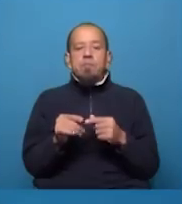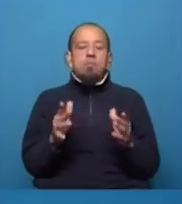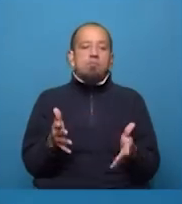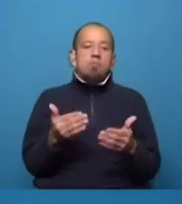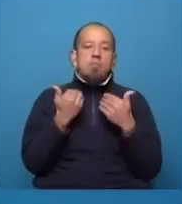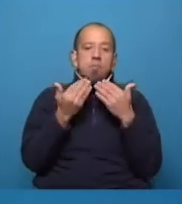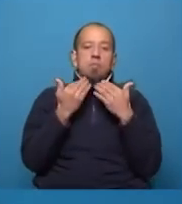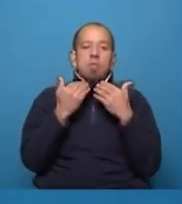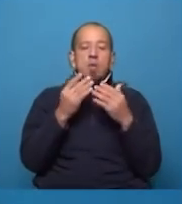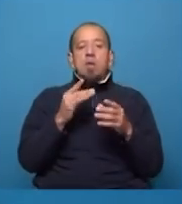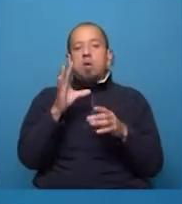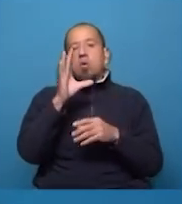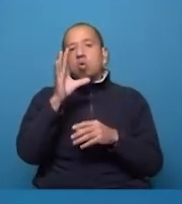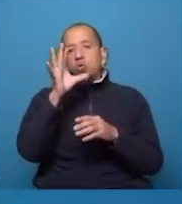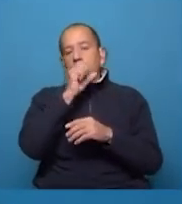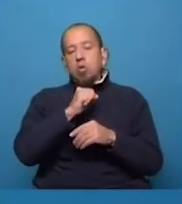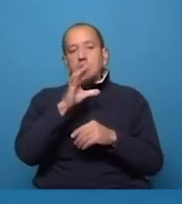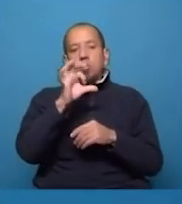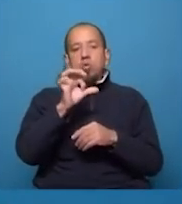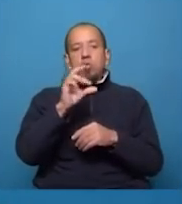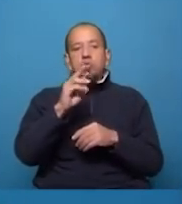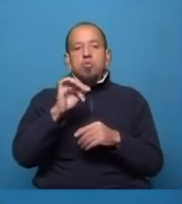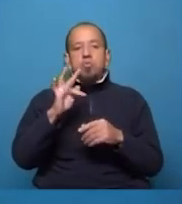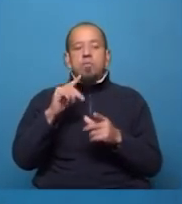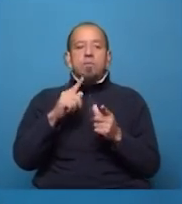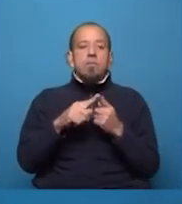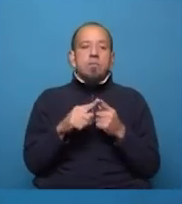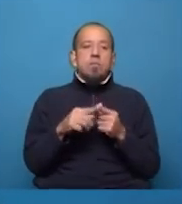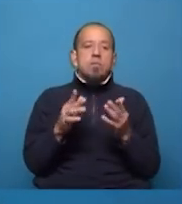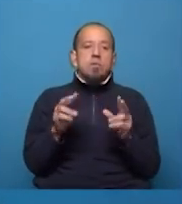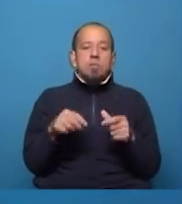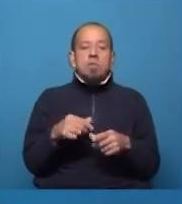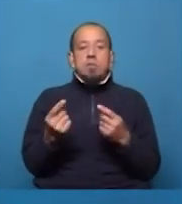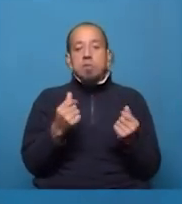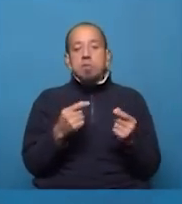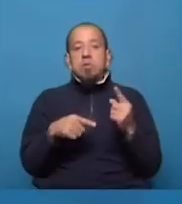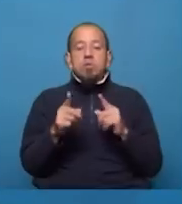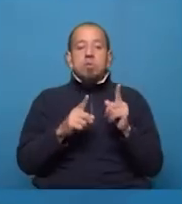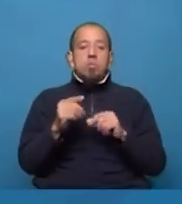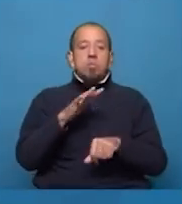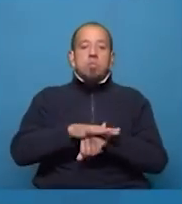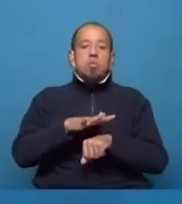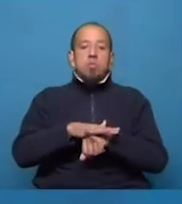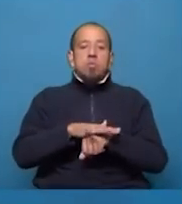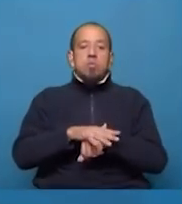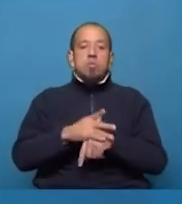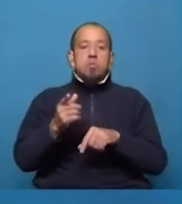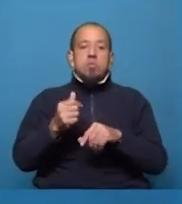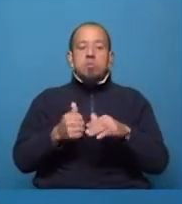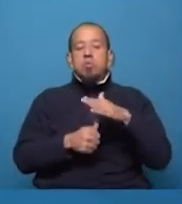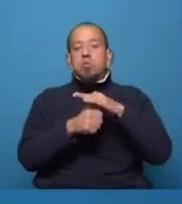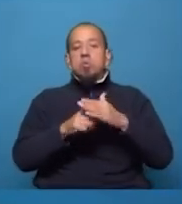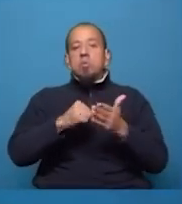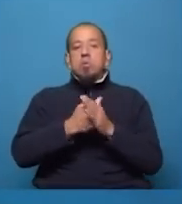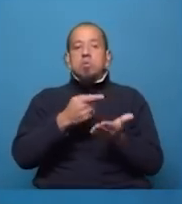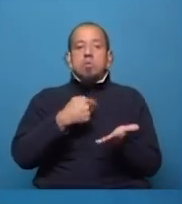código Swift no sabían de un montón de cosas del tema Financiero en un momento el directorio de Banco Central decía no